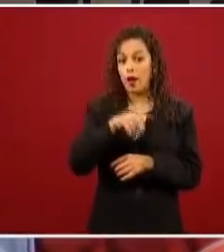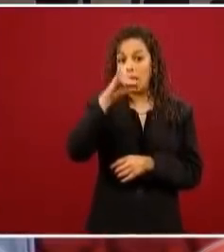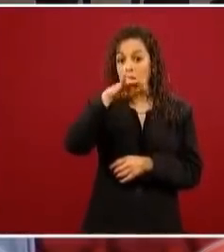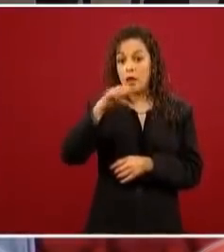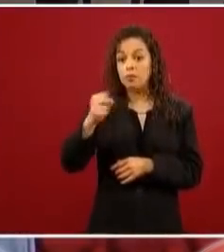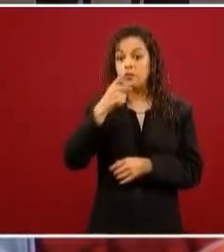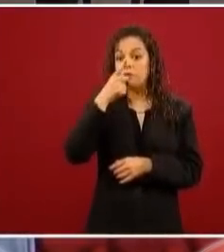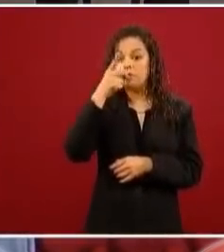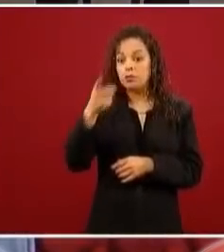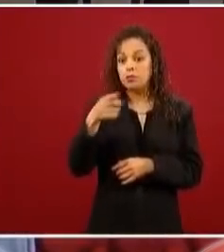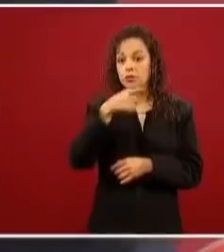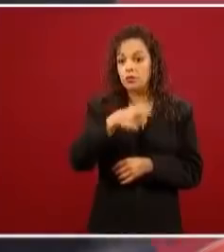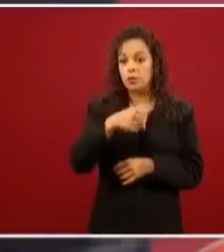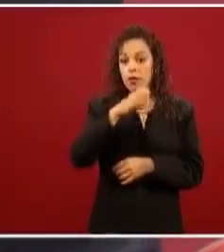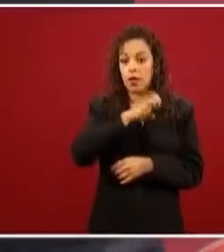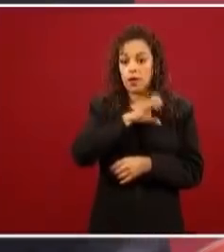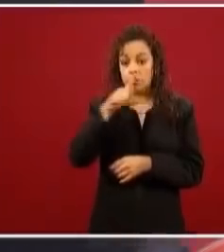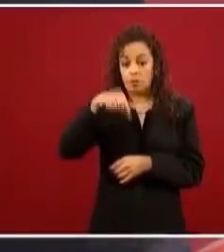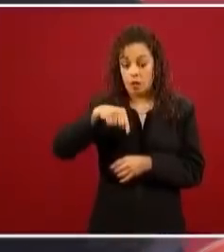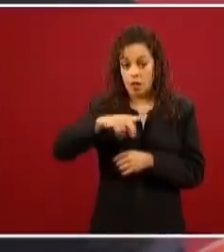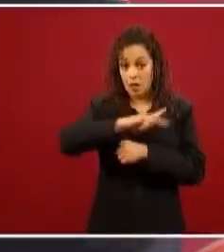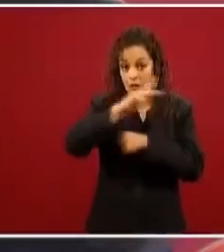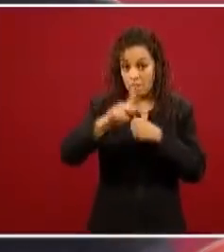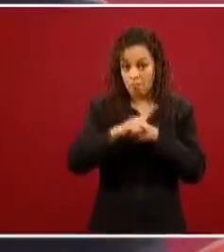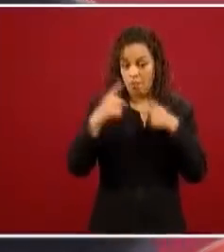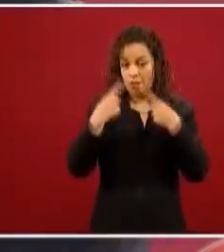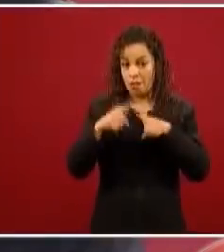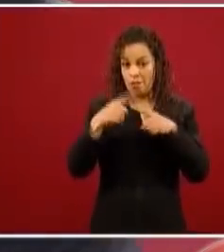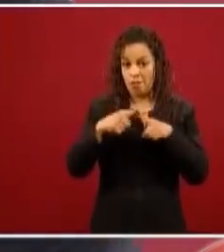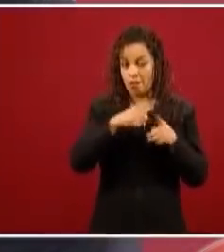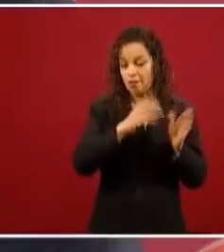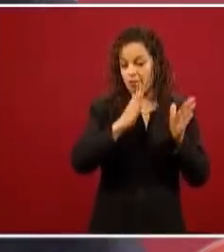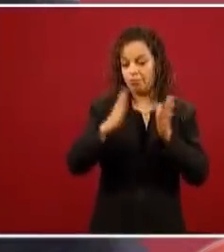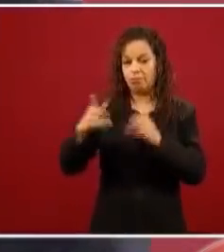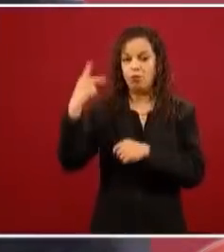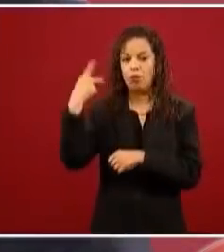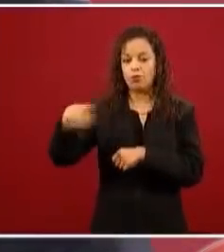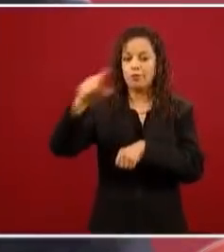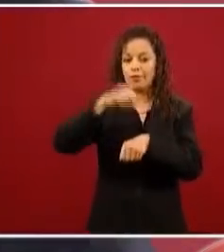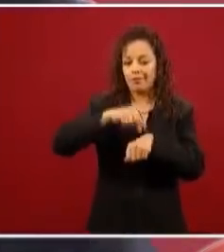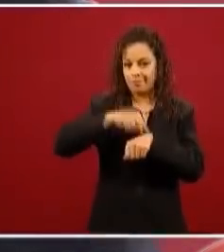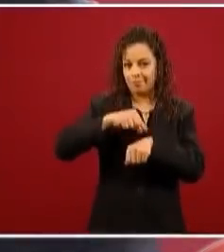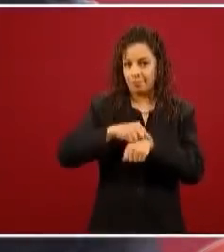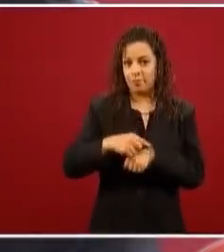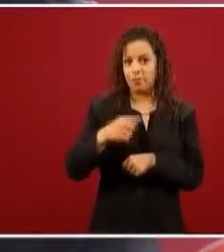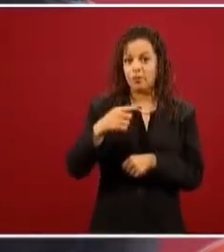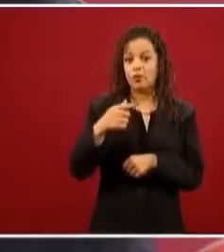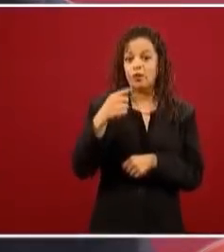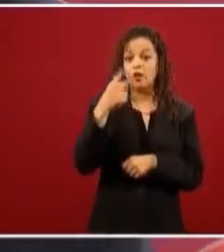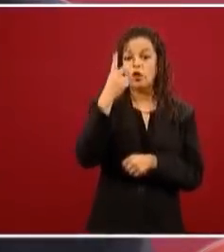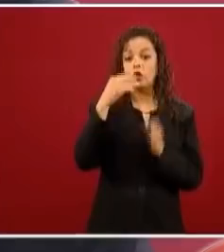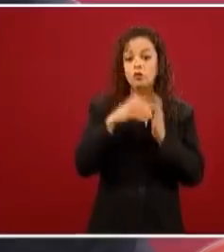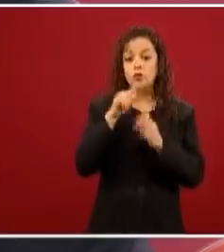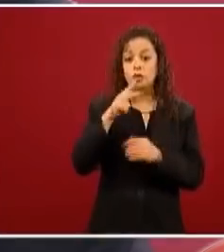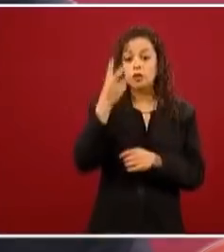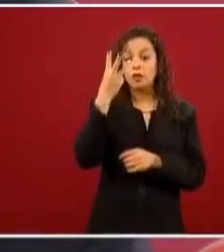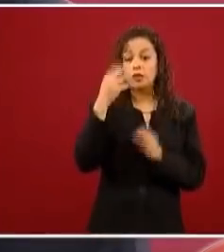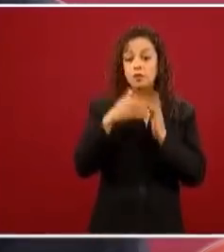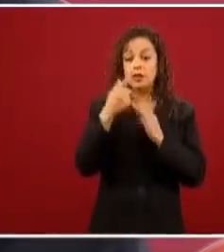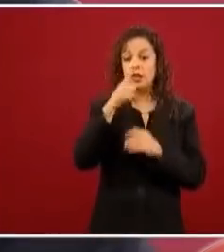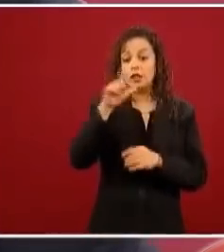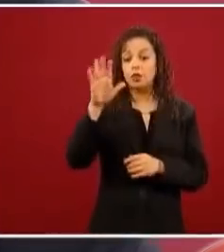los especialistas de este país, en este modelo de las residencias médicas. En 2018 fueron 3,740, en 2019